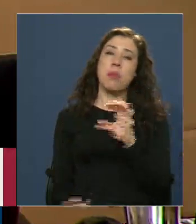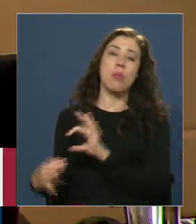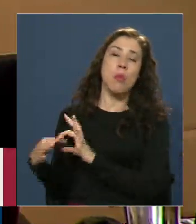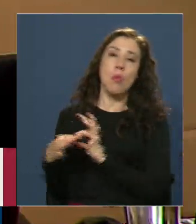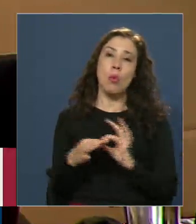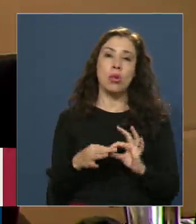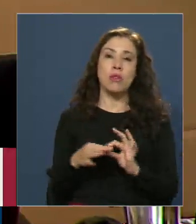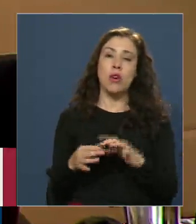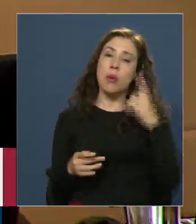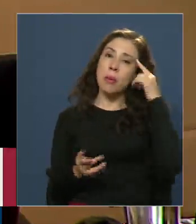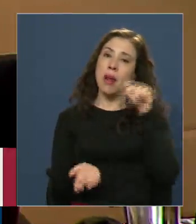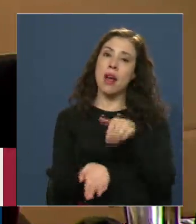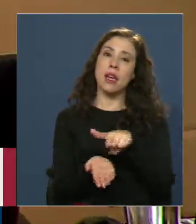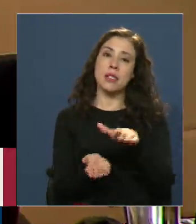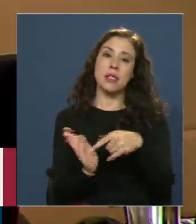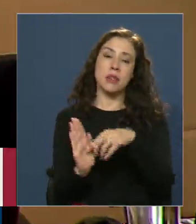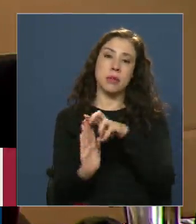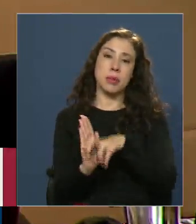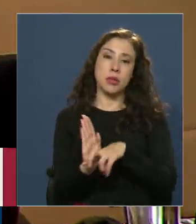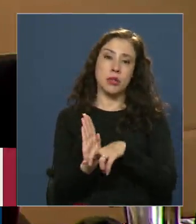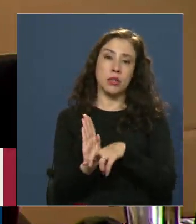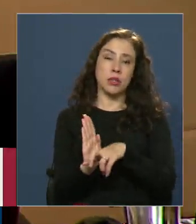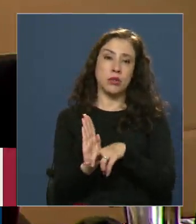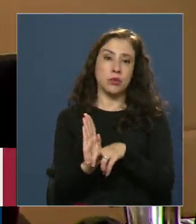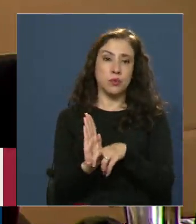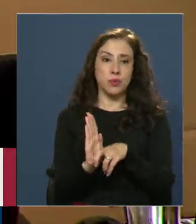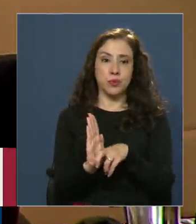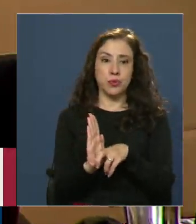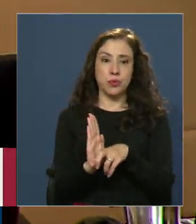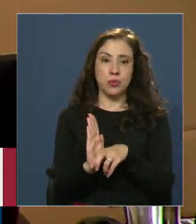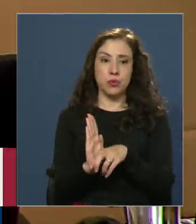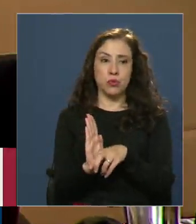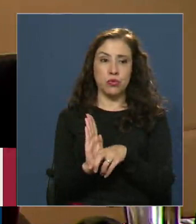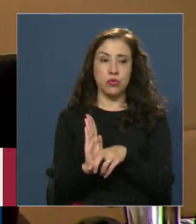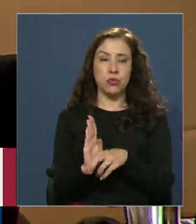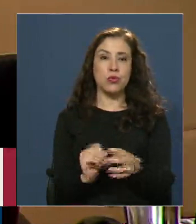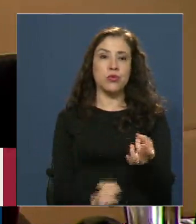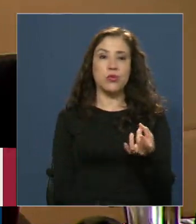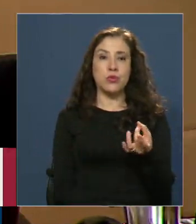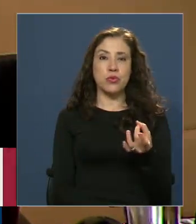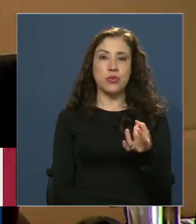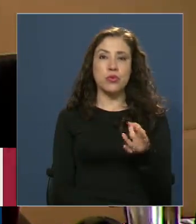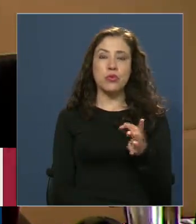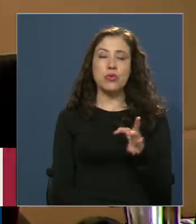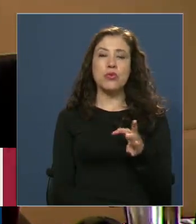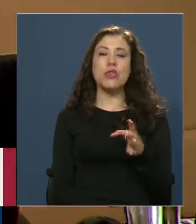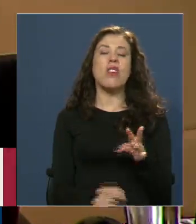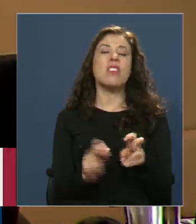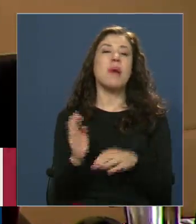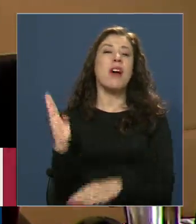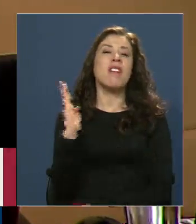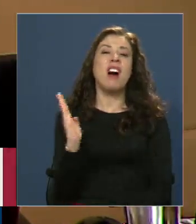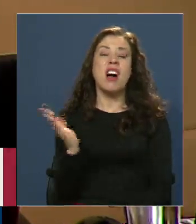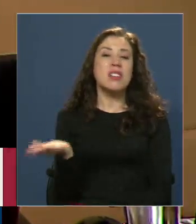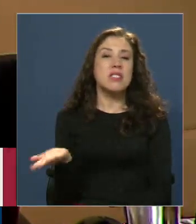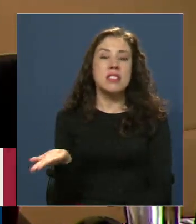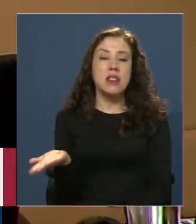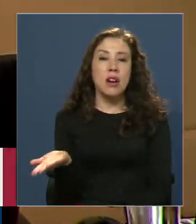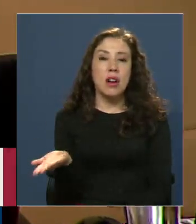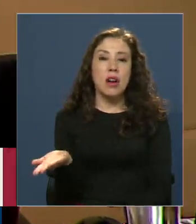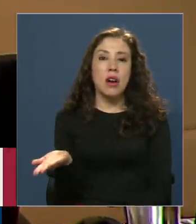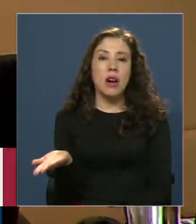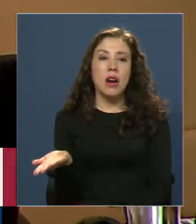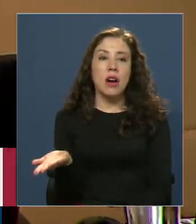argumentos para rechazar un proyecto de esta naturaleza. Va solamente a lo más básico, solamente a